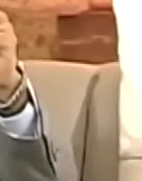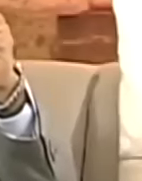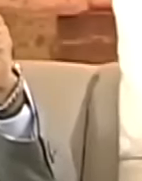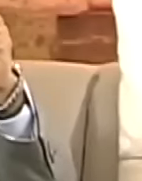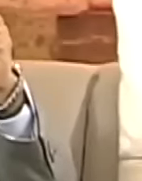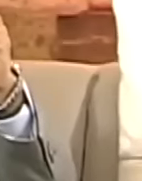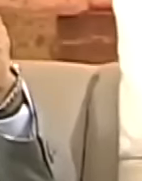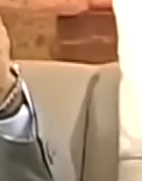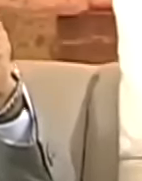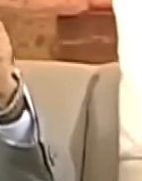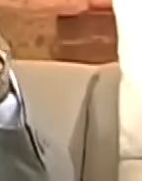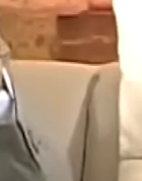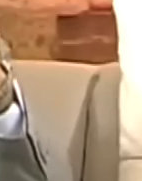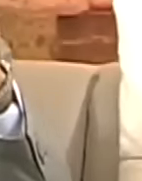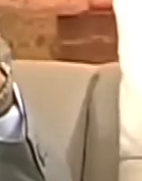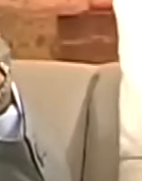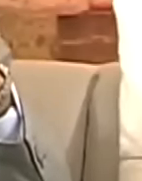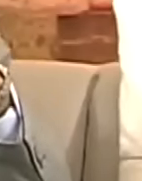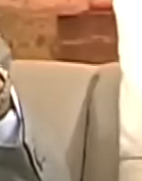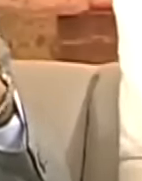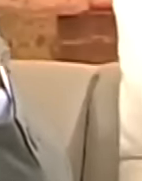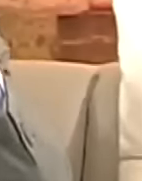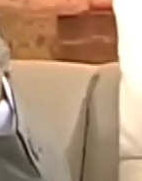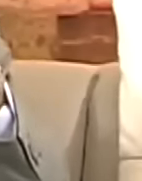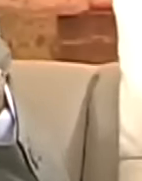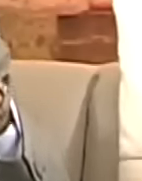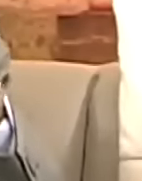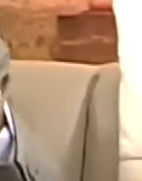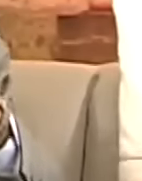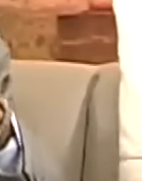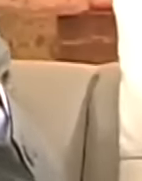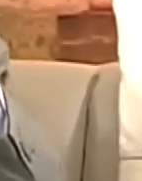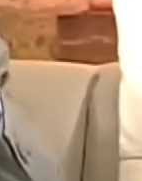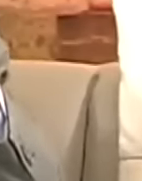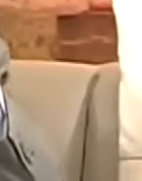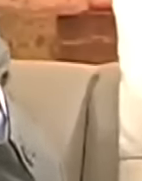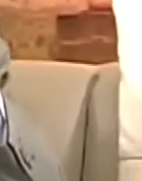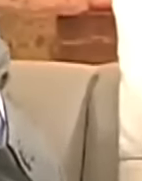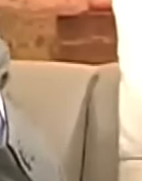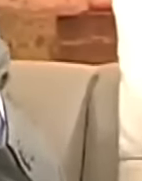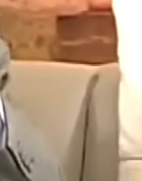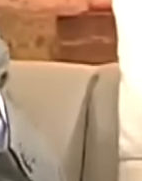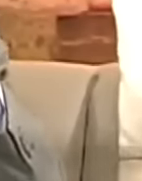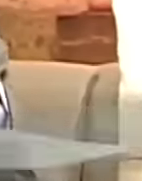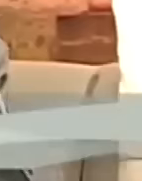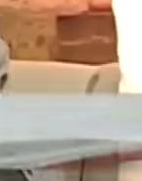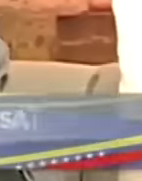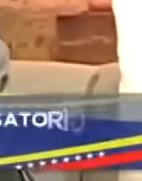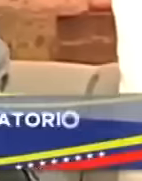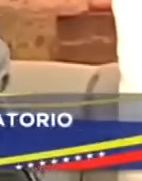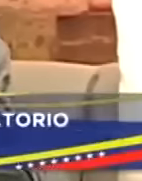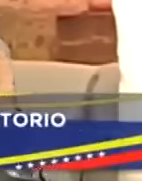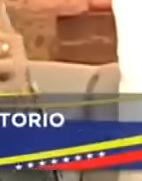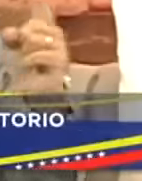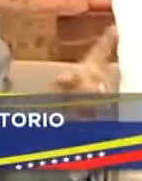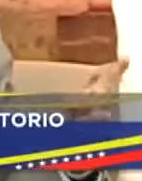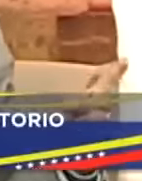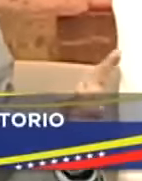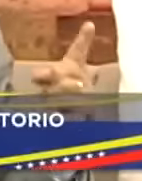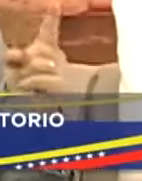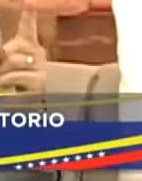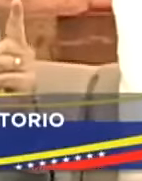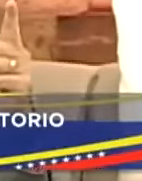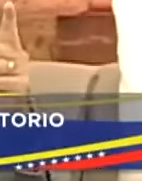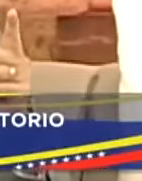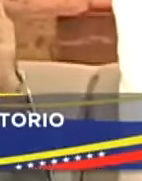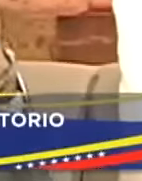pesar de las reservas que tuvimos de manera justa del fraude en la recolección de